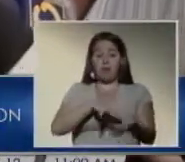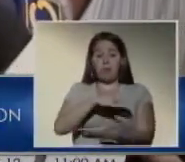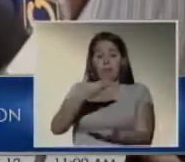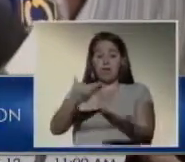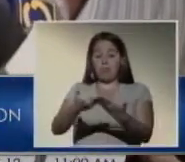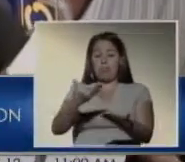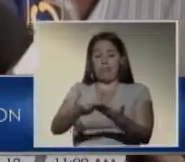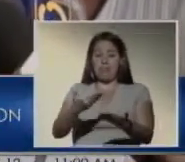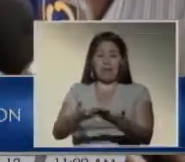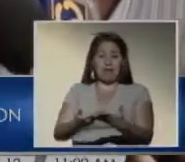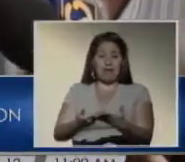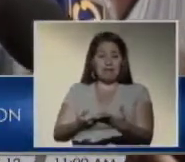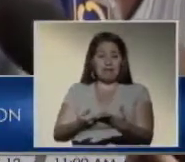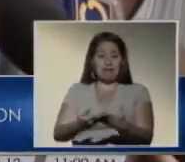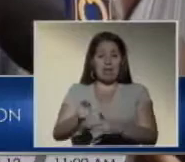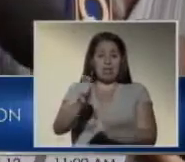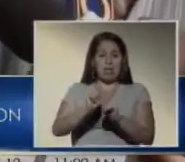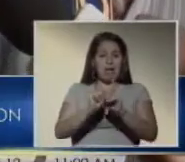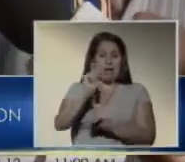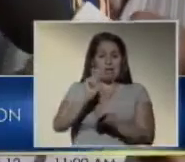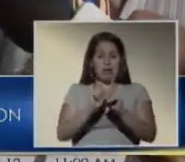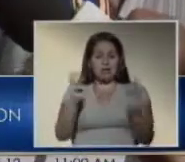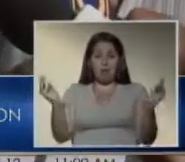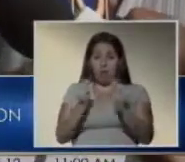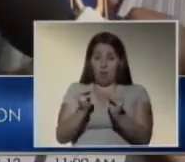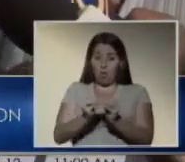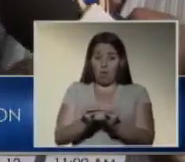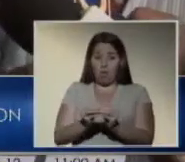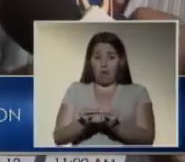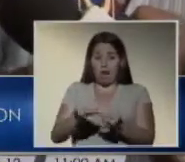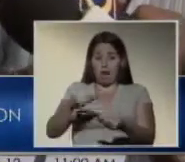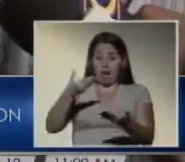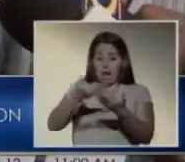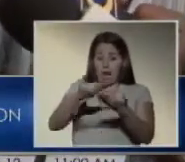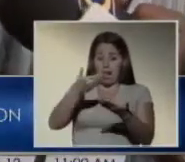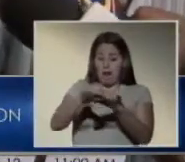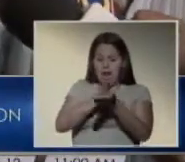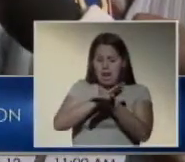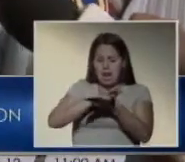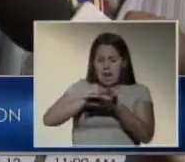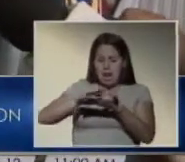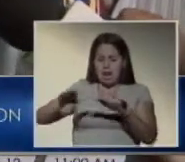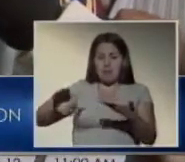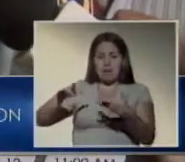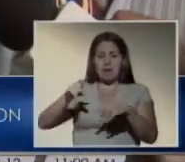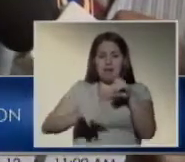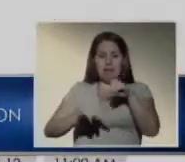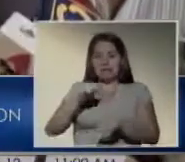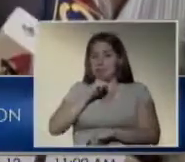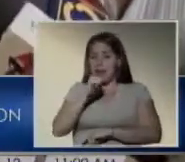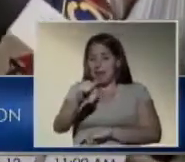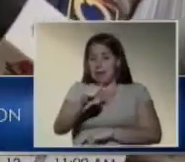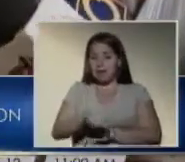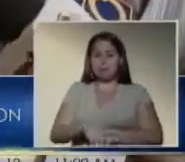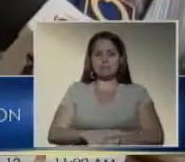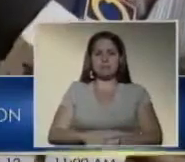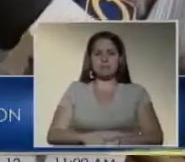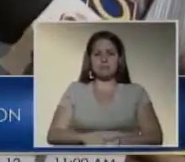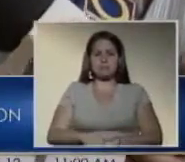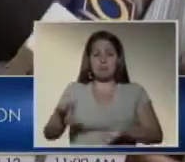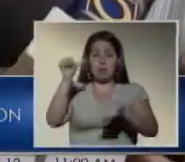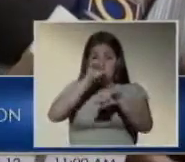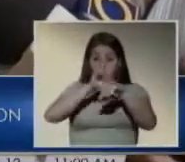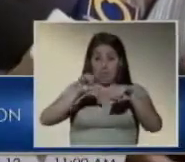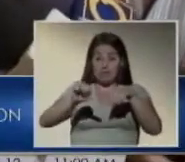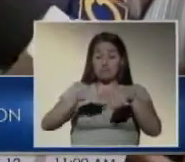La humedad y la temperatura se conjugan para pegar unas laminillas, y eso, ahí están las dificultades. En quirófano acaba